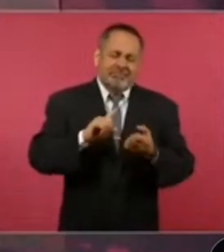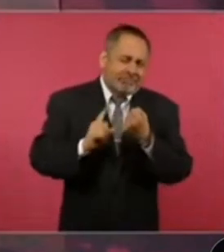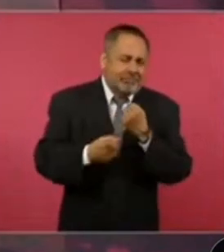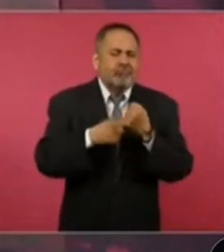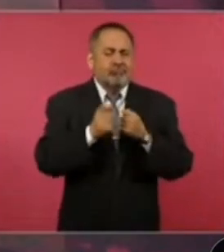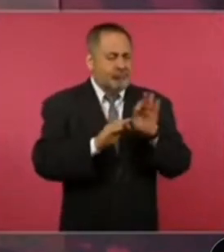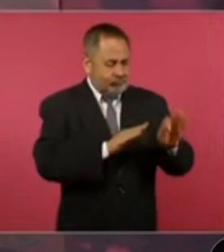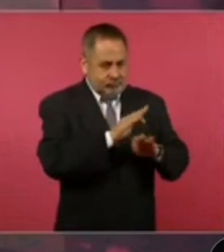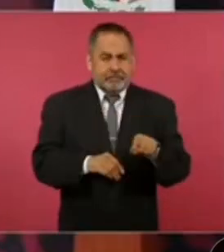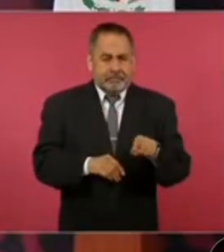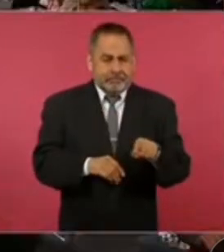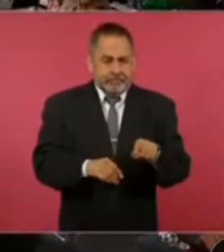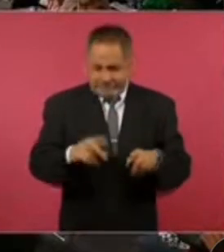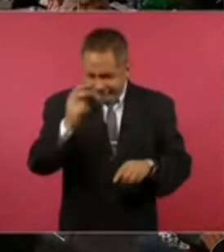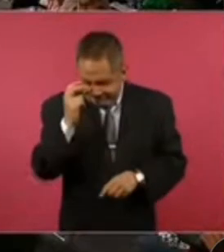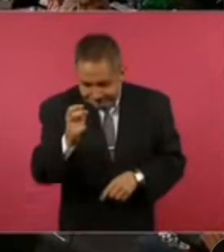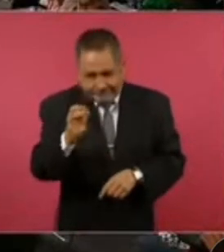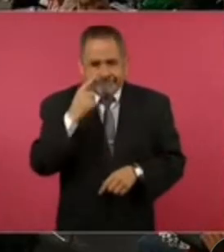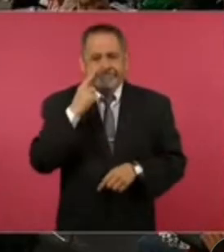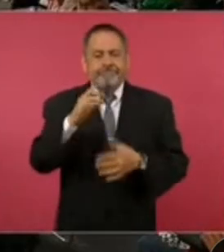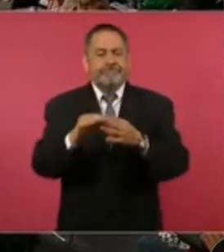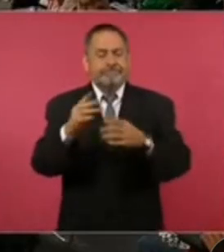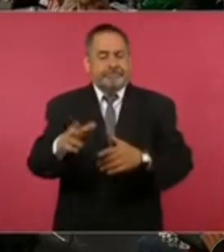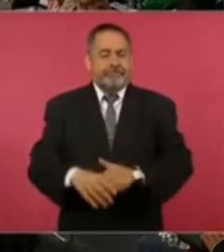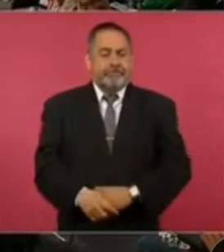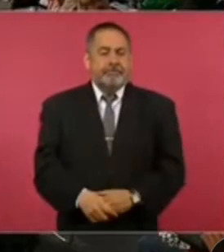¿Sí? ¿Se los muestro?